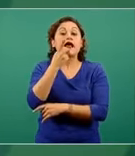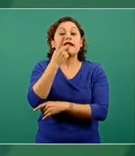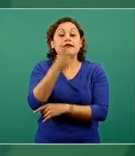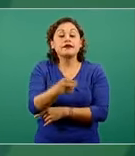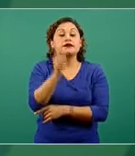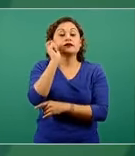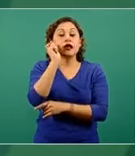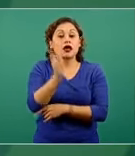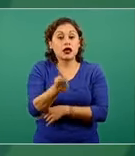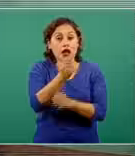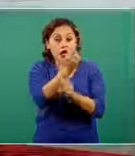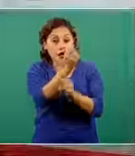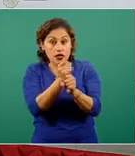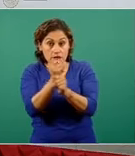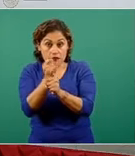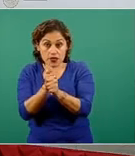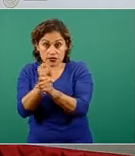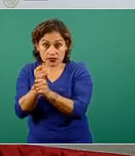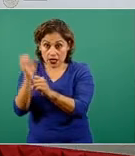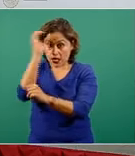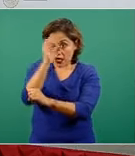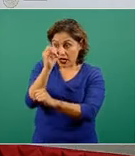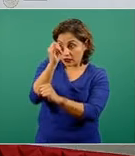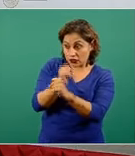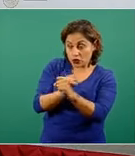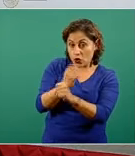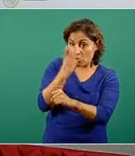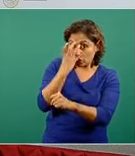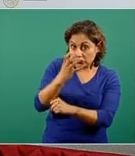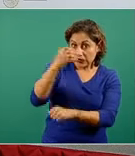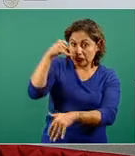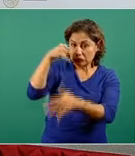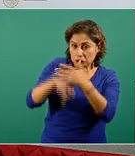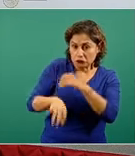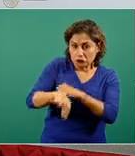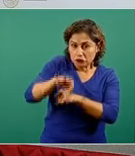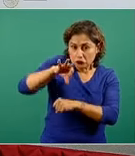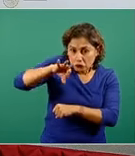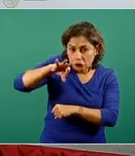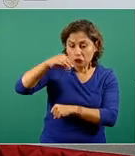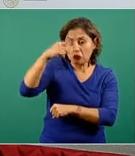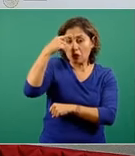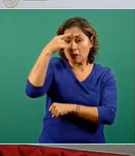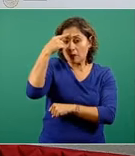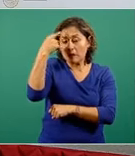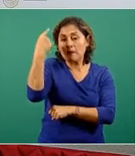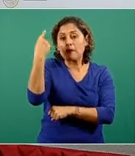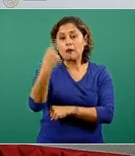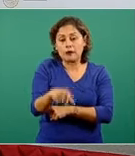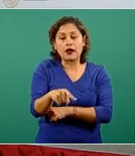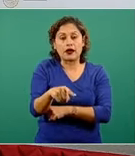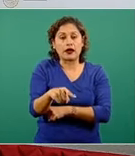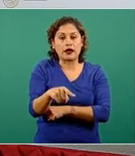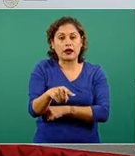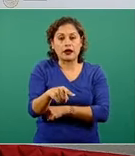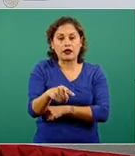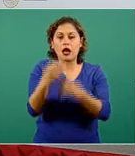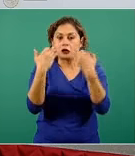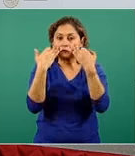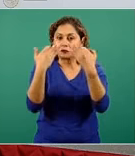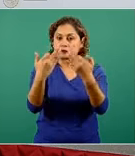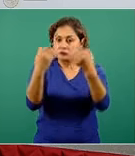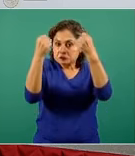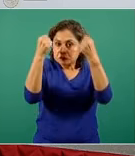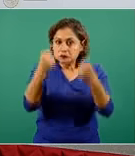los estudios científicos todavía necesarios o válidos que en su momento demuestren